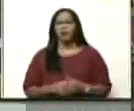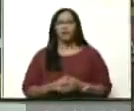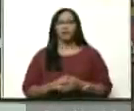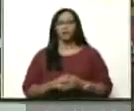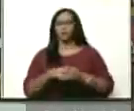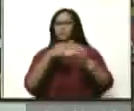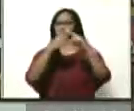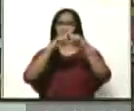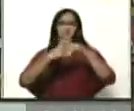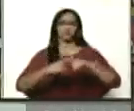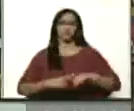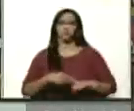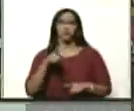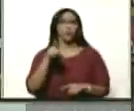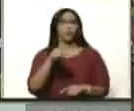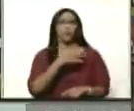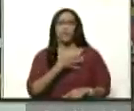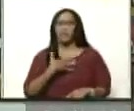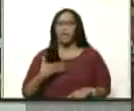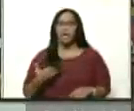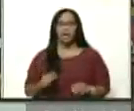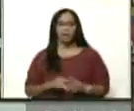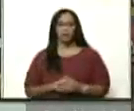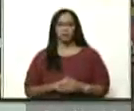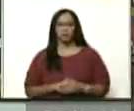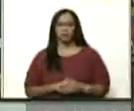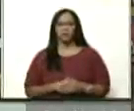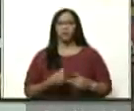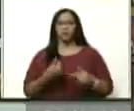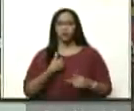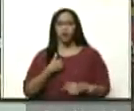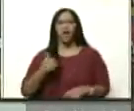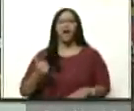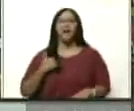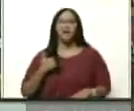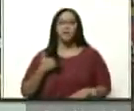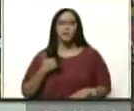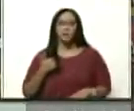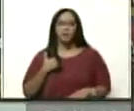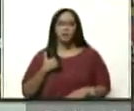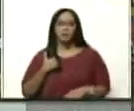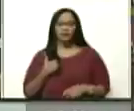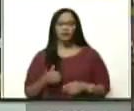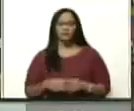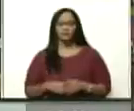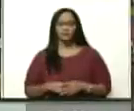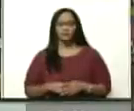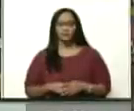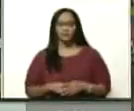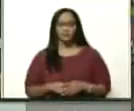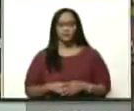el que ustedes quieren. Lo que ustedes quieran, yo aprovecho para